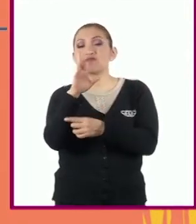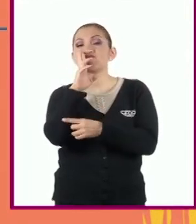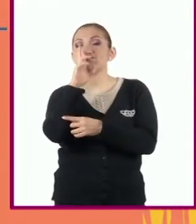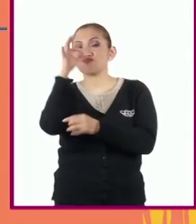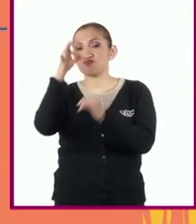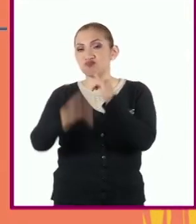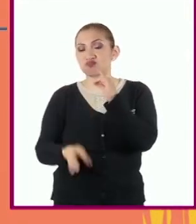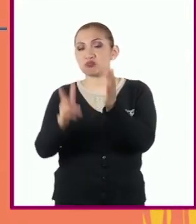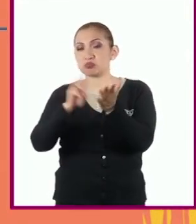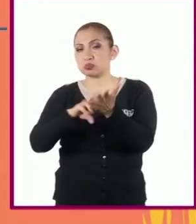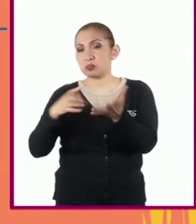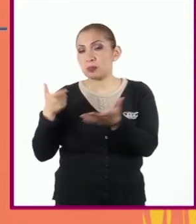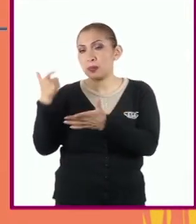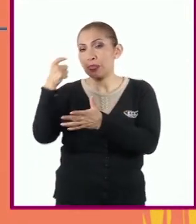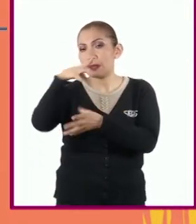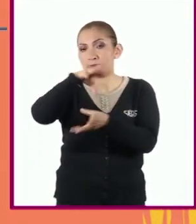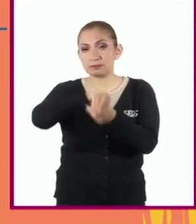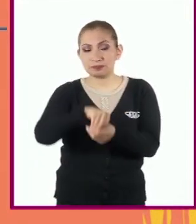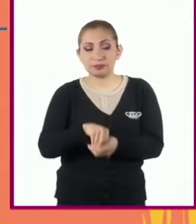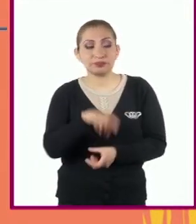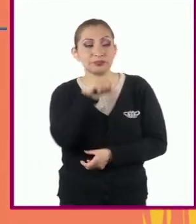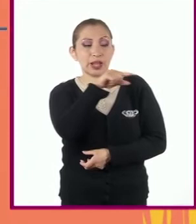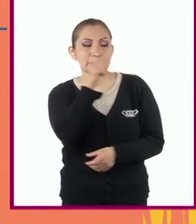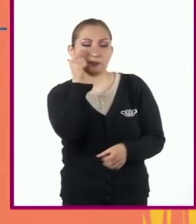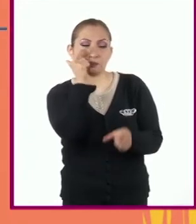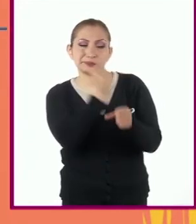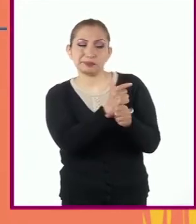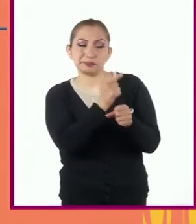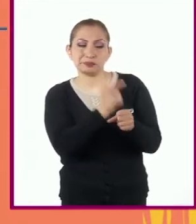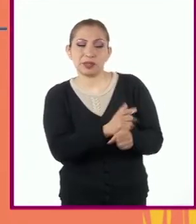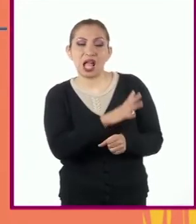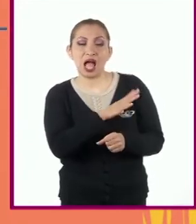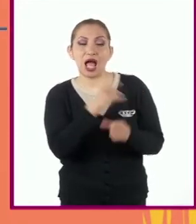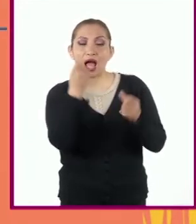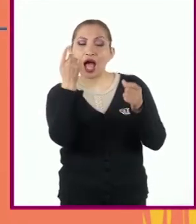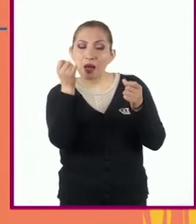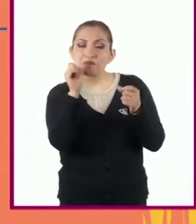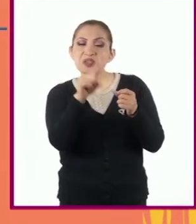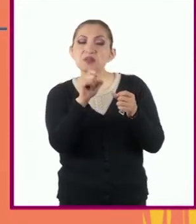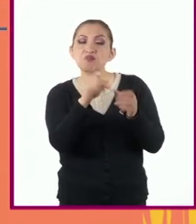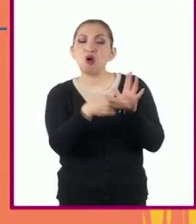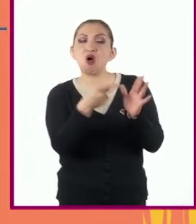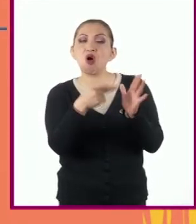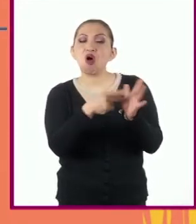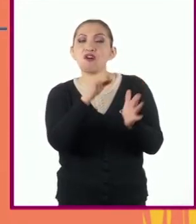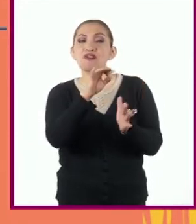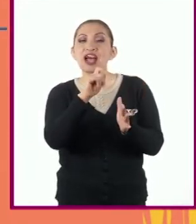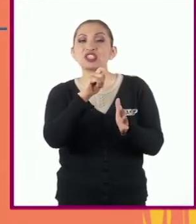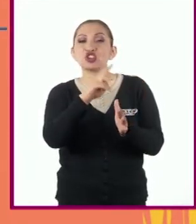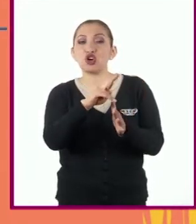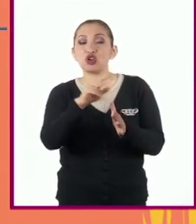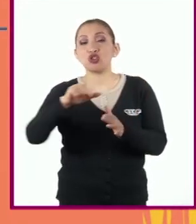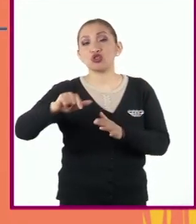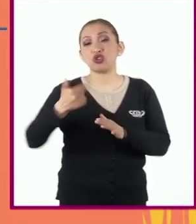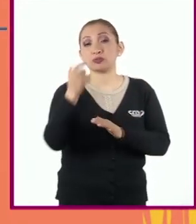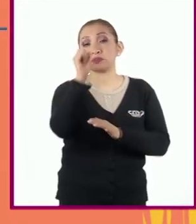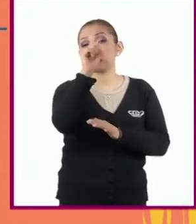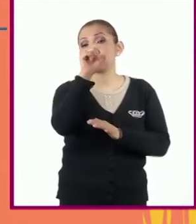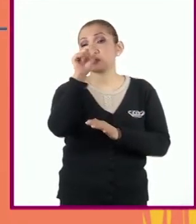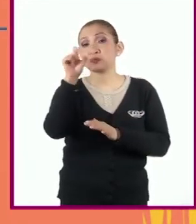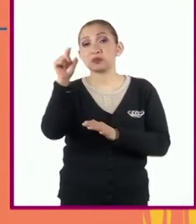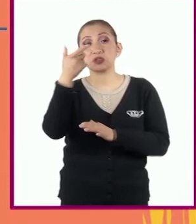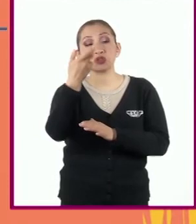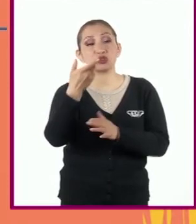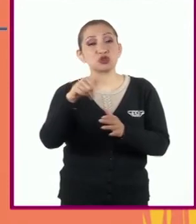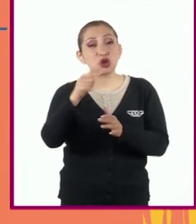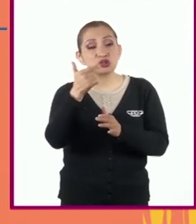obtendría el costo. Él identificó que hay un factor constante, que es 12.